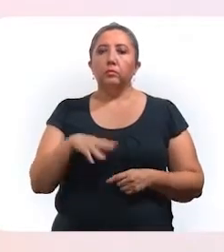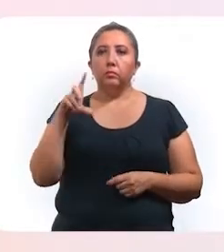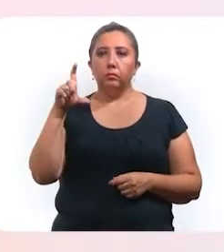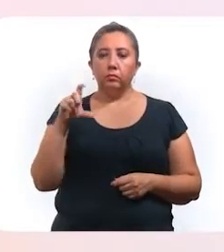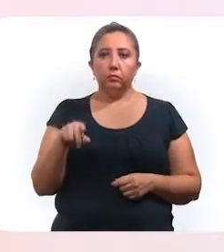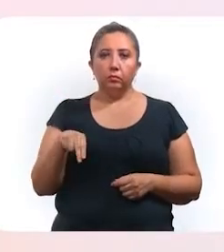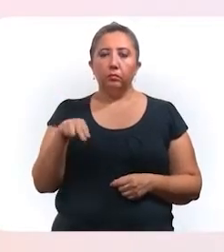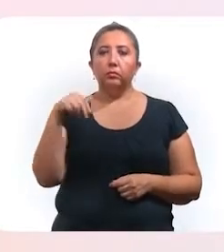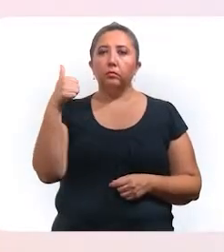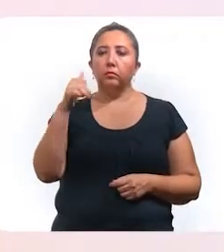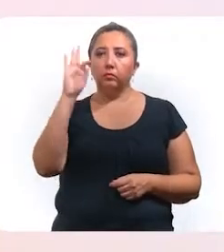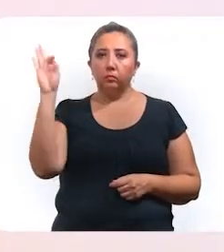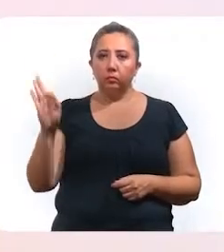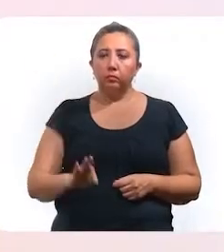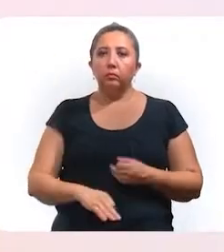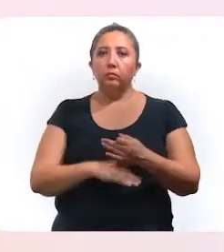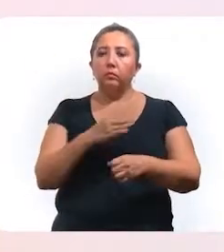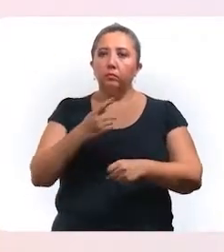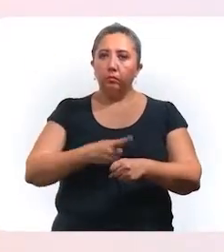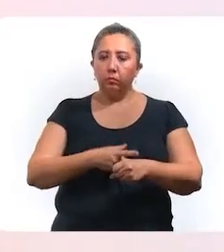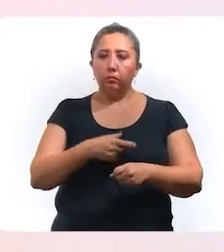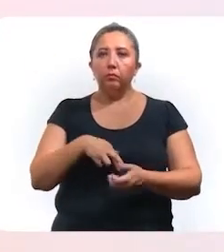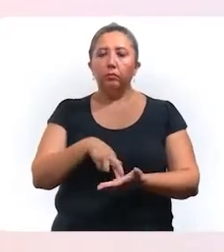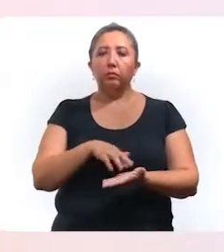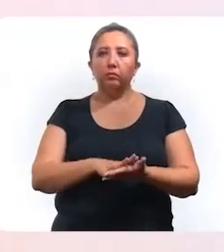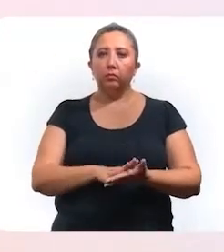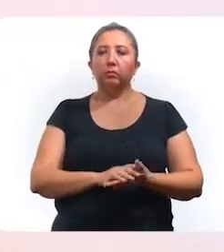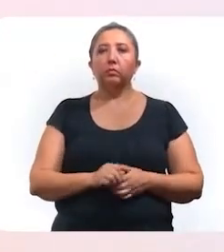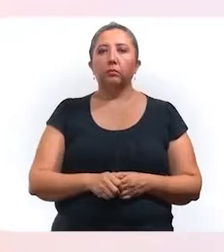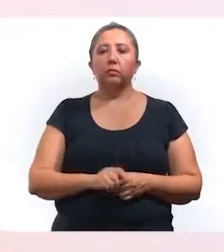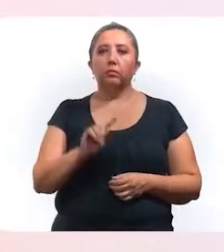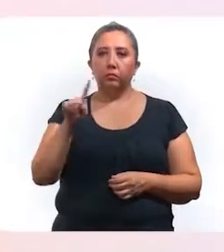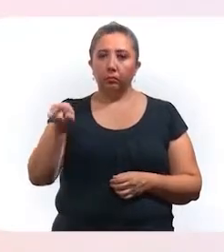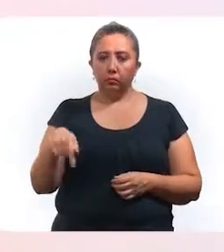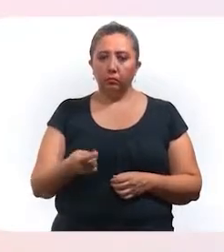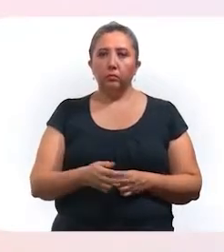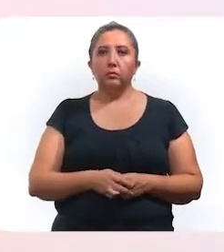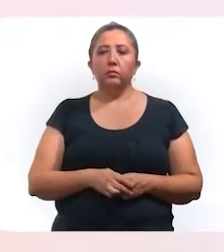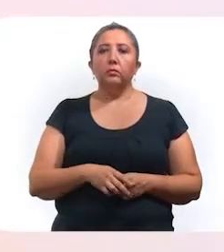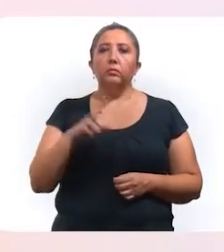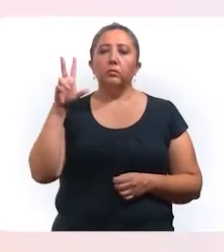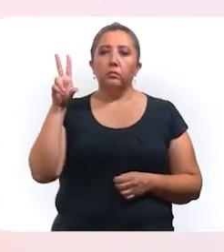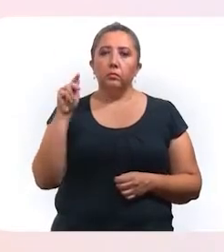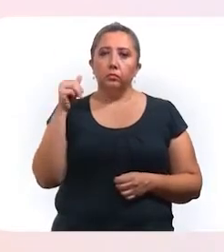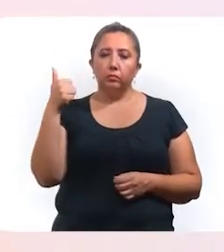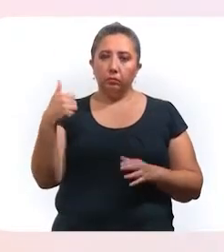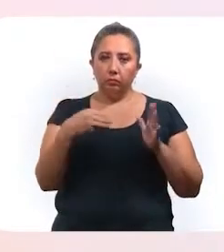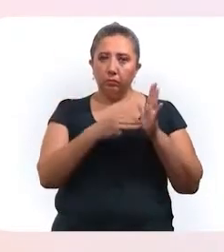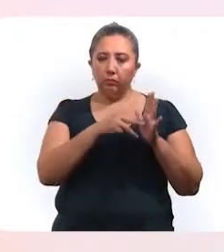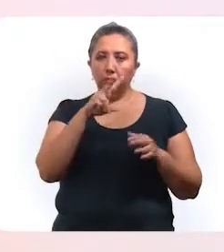el 86% del total de contagios registrados, que es